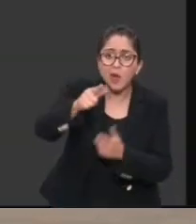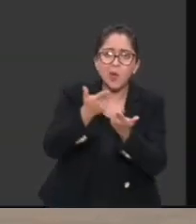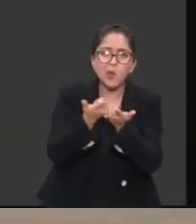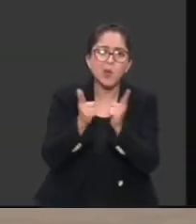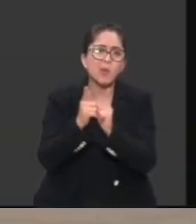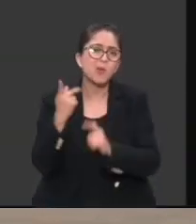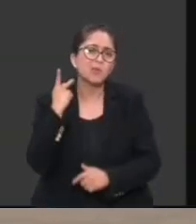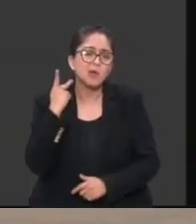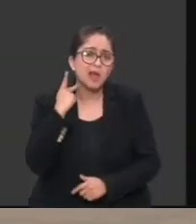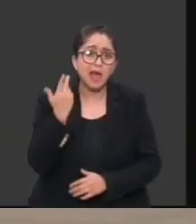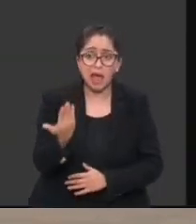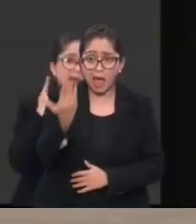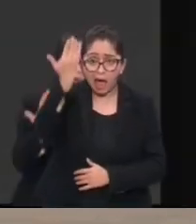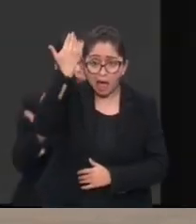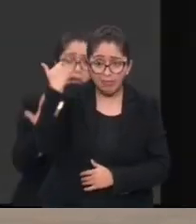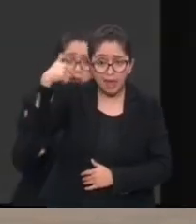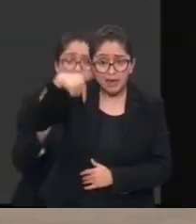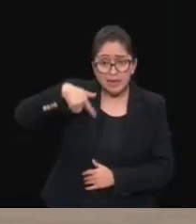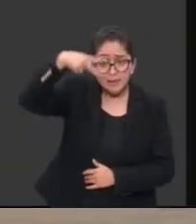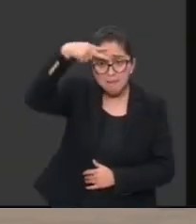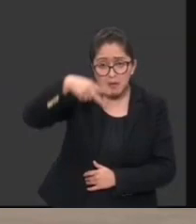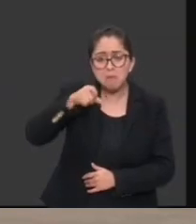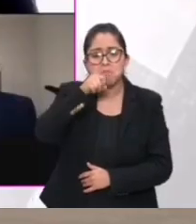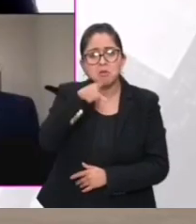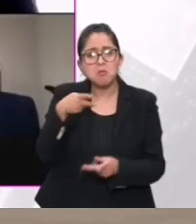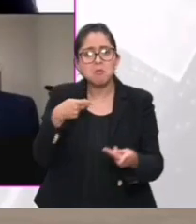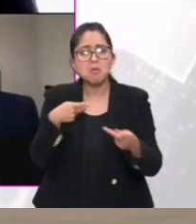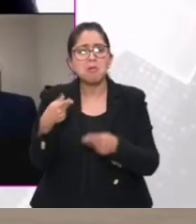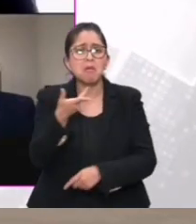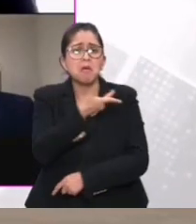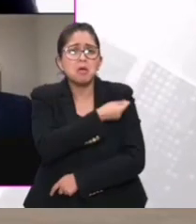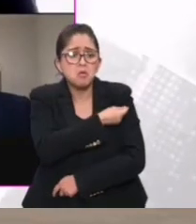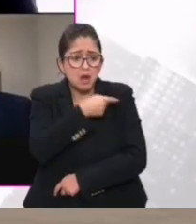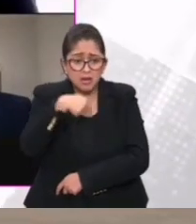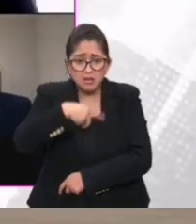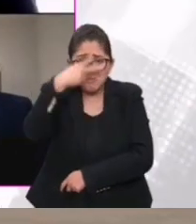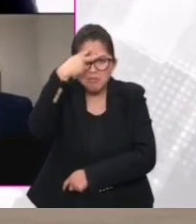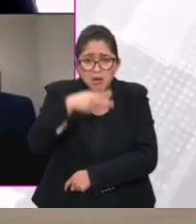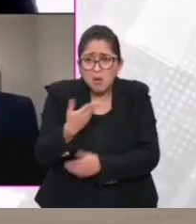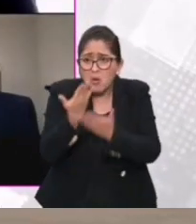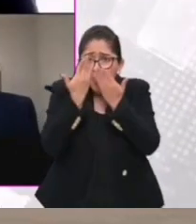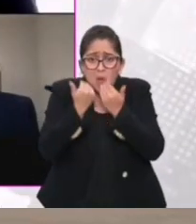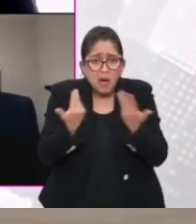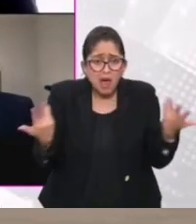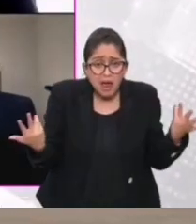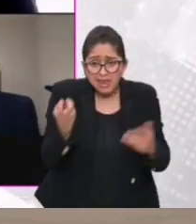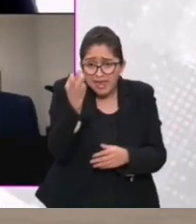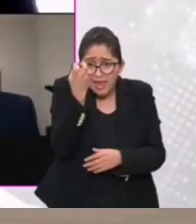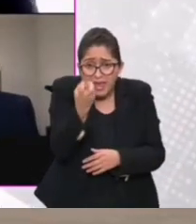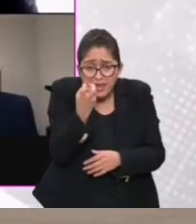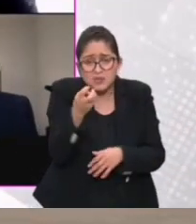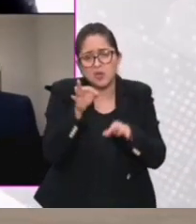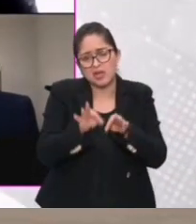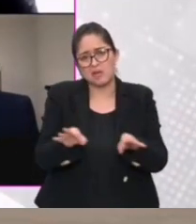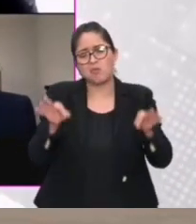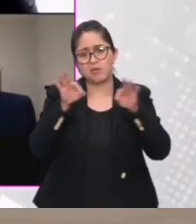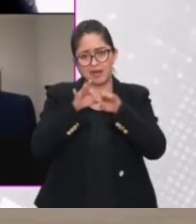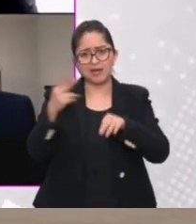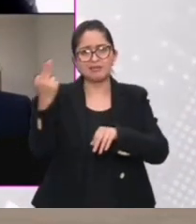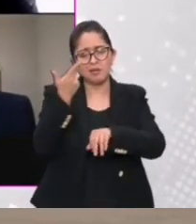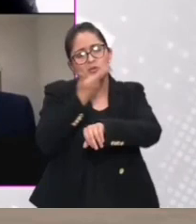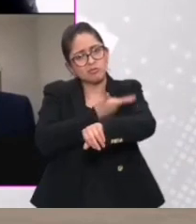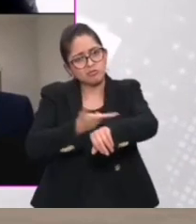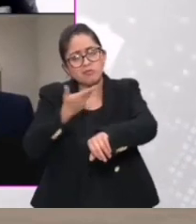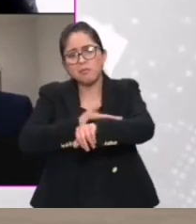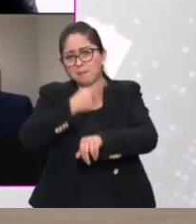anteriormente se producían hasta vacunas en México. Actualmente no estamos produciendo vacunas. Es un renglón muy importante y estratégico para